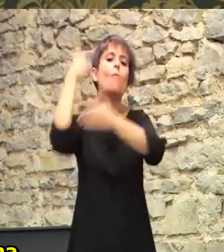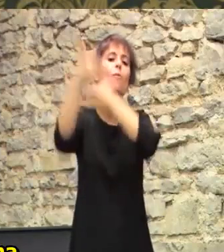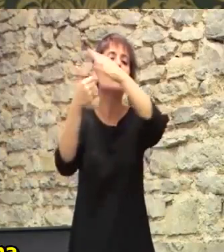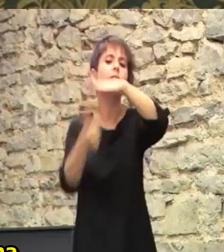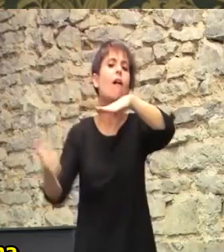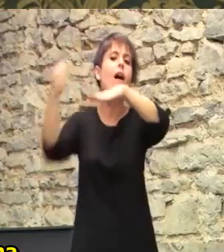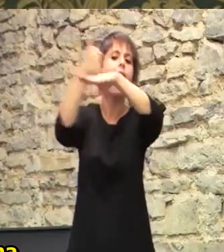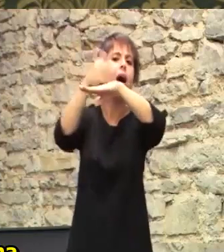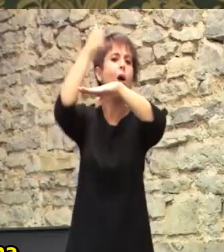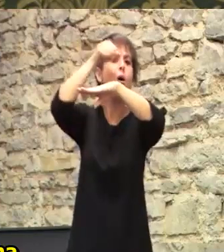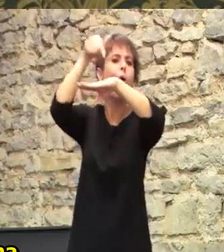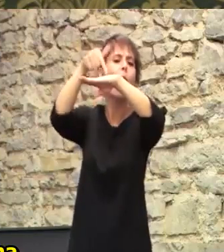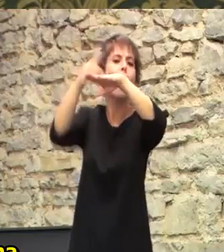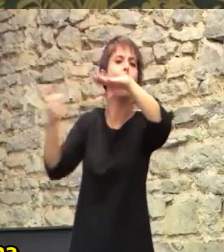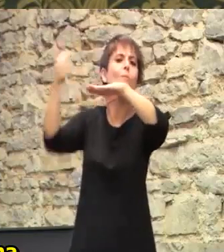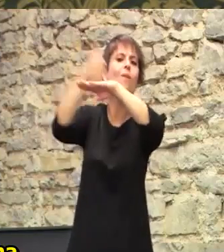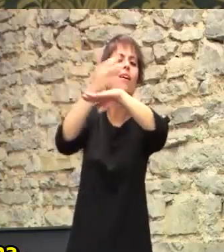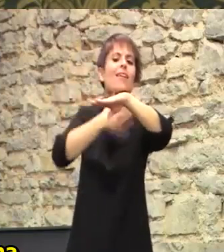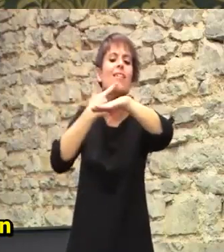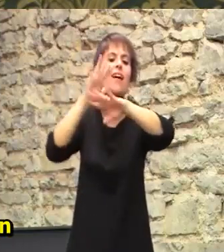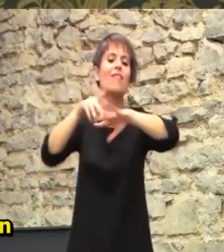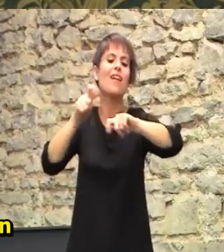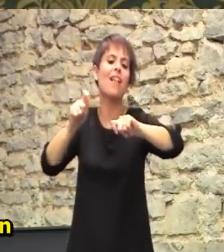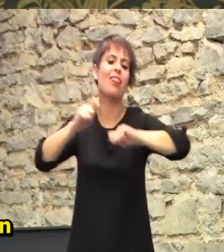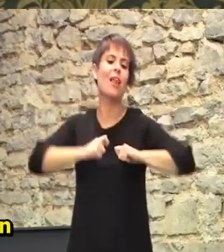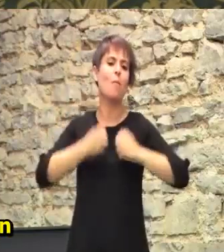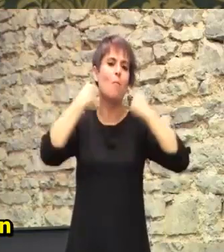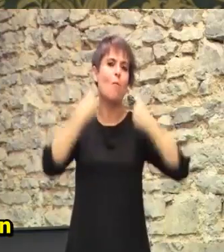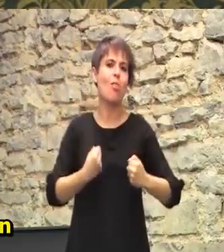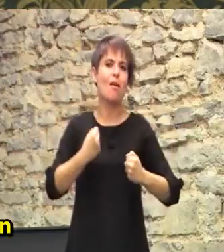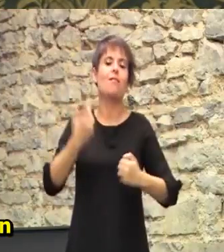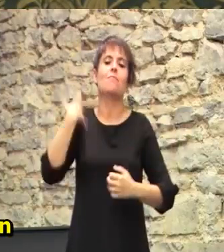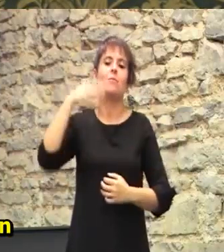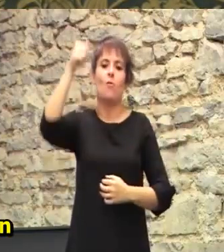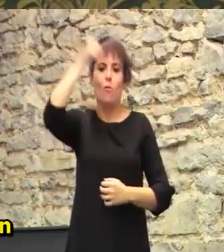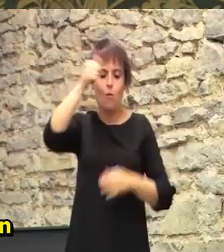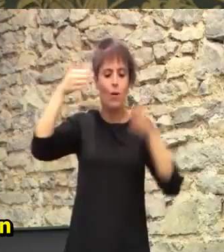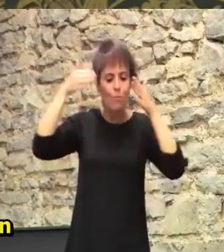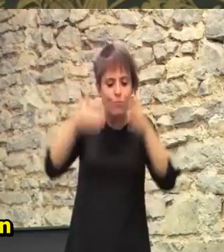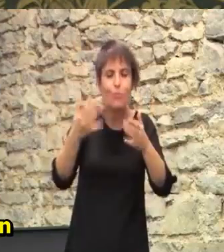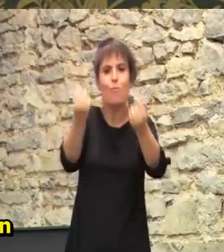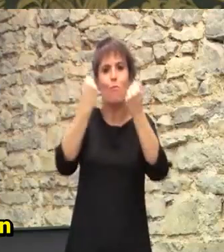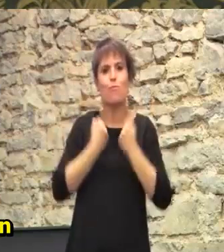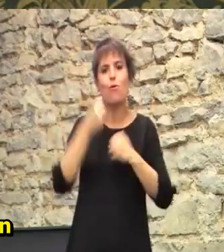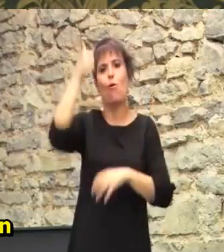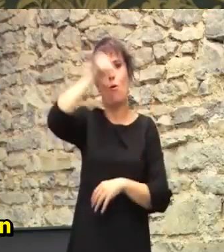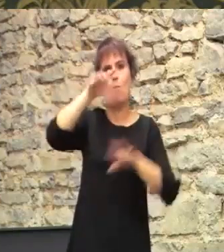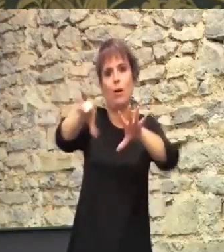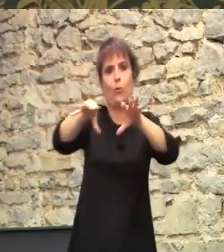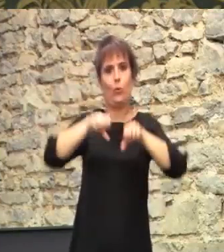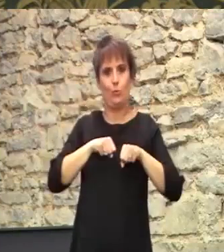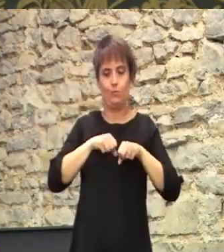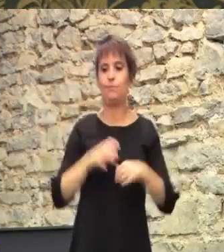hizo del dinero una prerrogativa masculina otorgando legitimidad a la concentración del poder en manos de los hombres